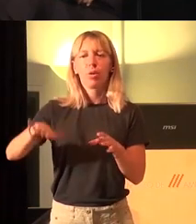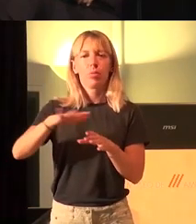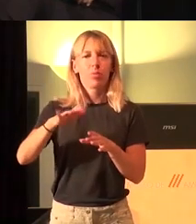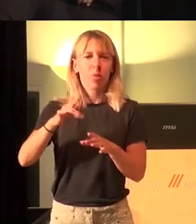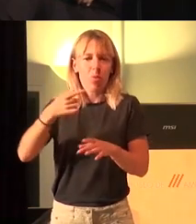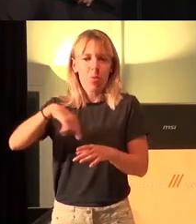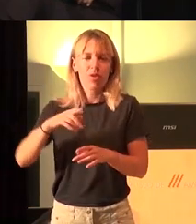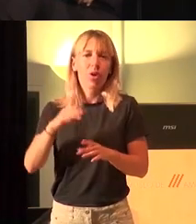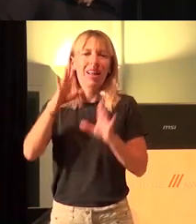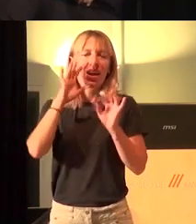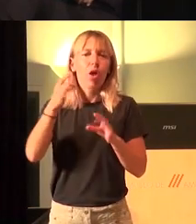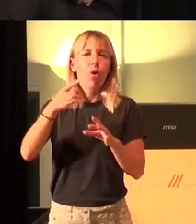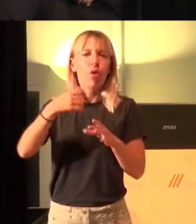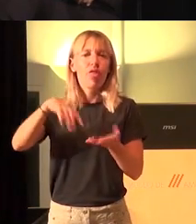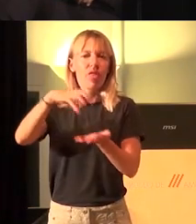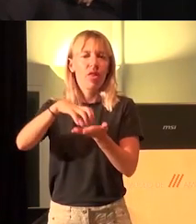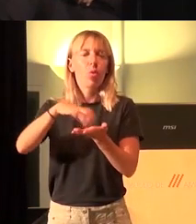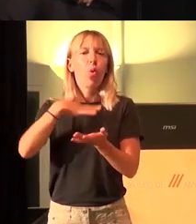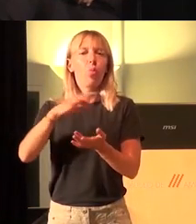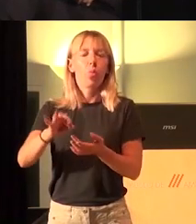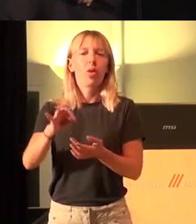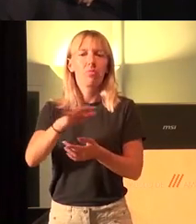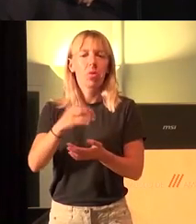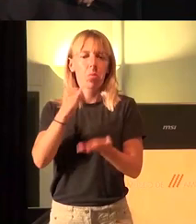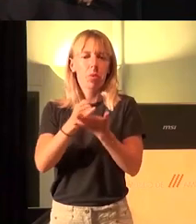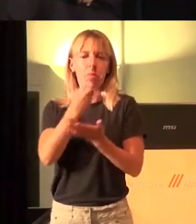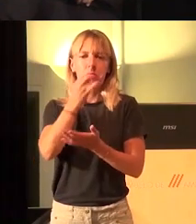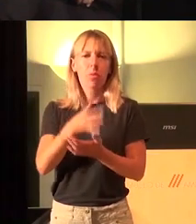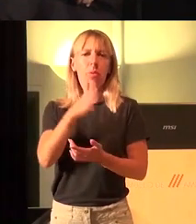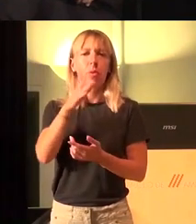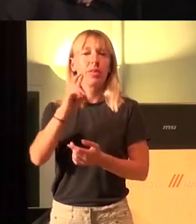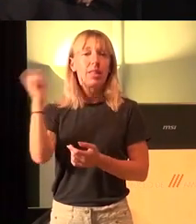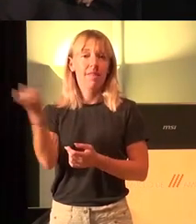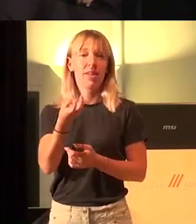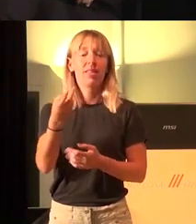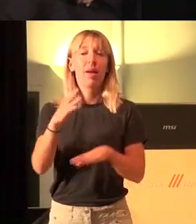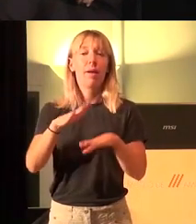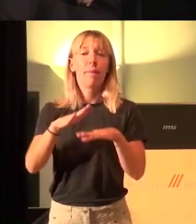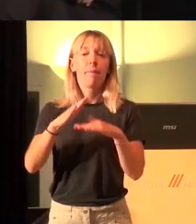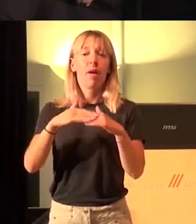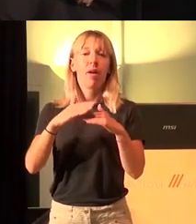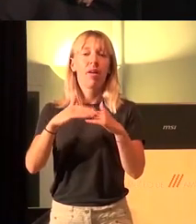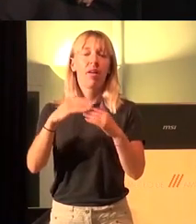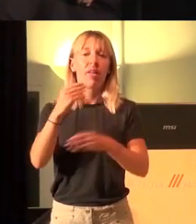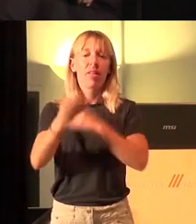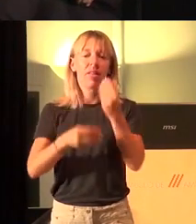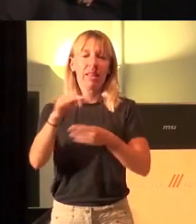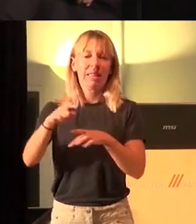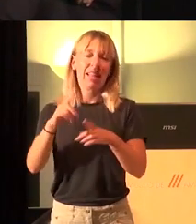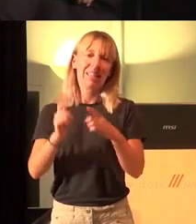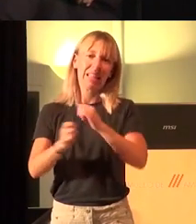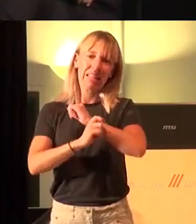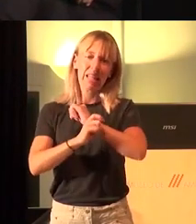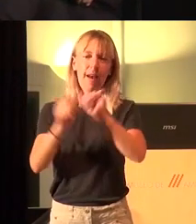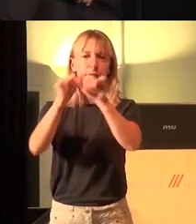que el Círculo puede ser un buen banco de prueba justamente por esa diversidad para llevar a cabo estas estrategias